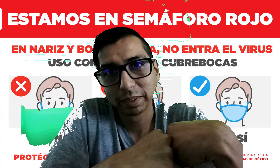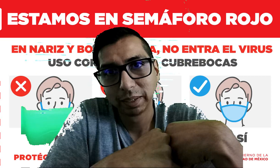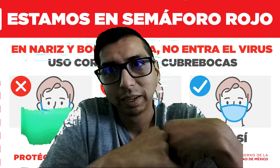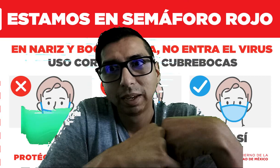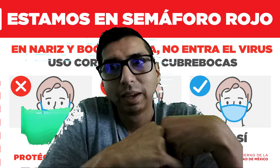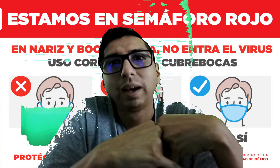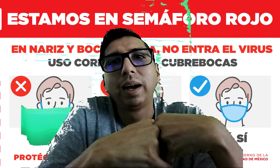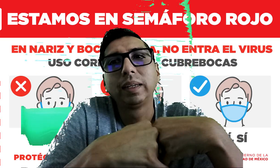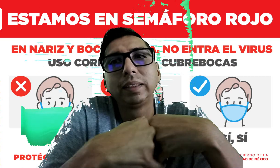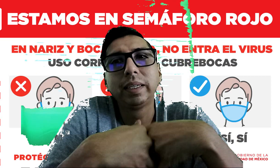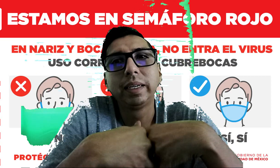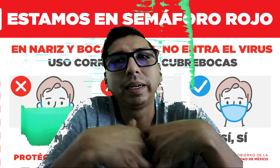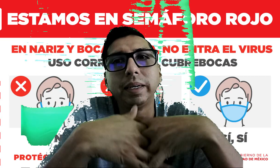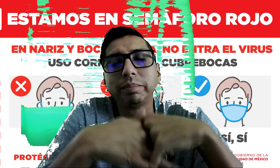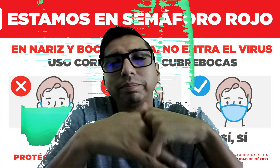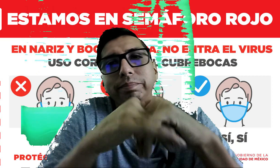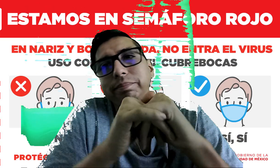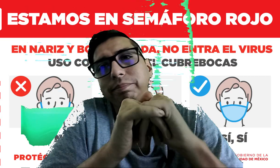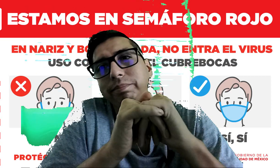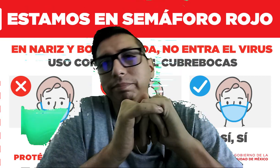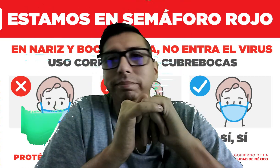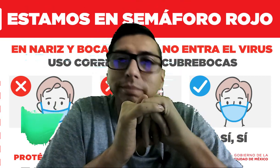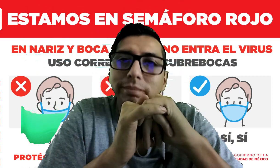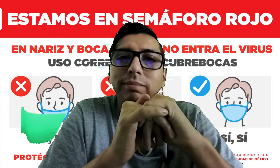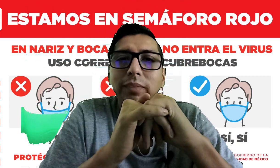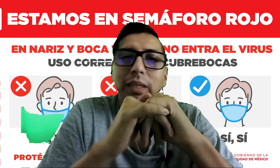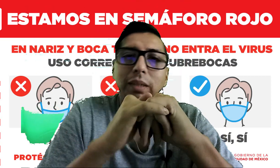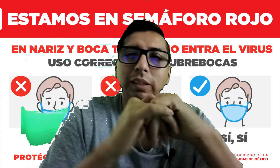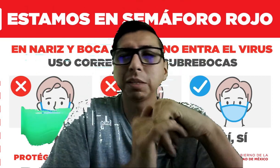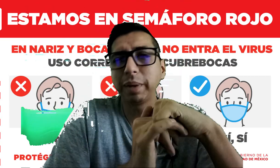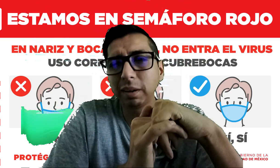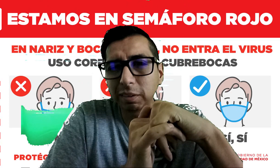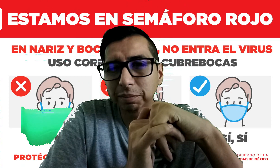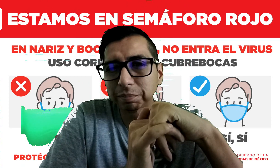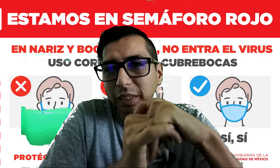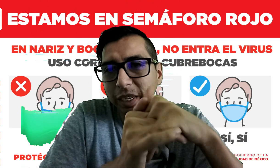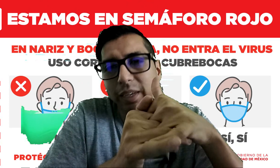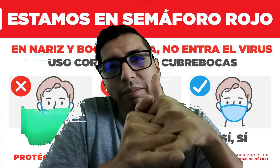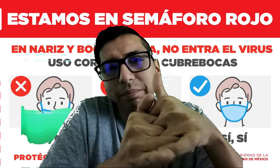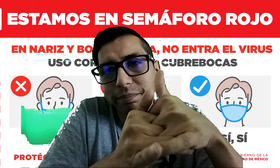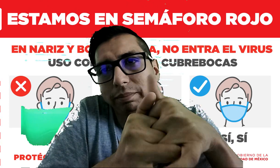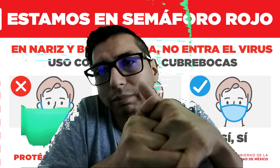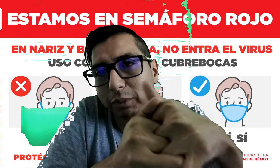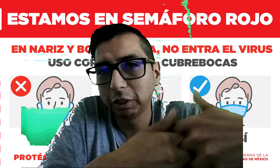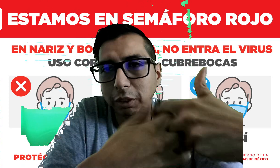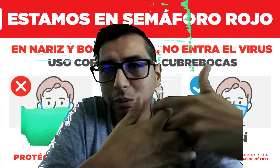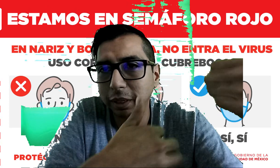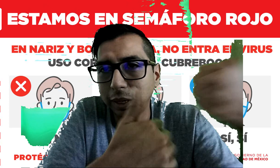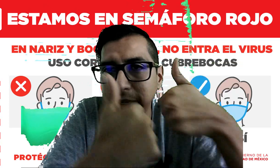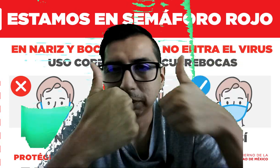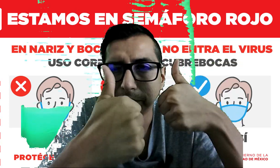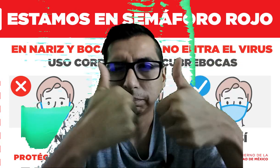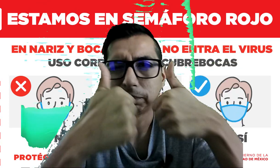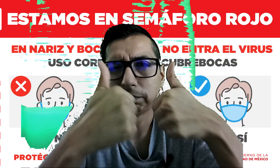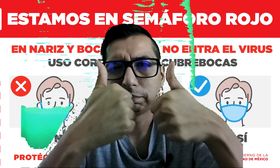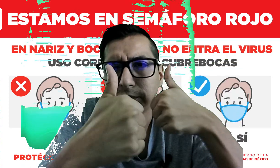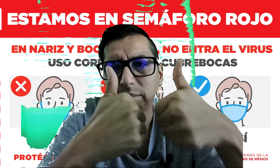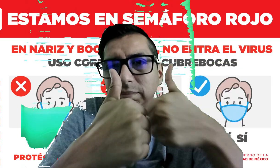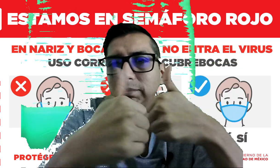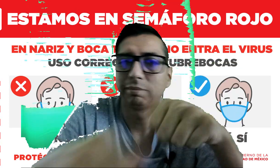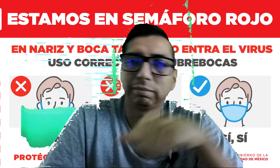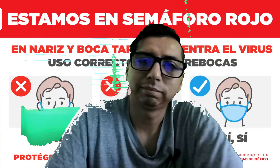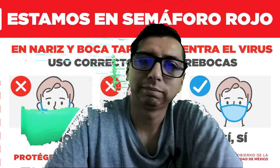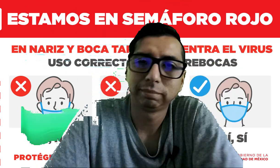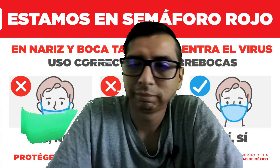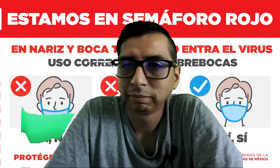verde. Así que ustedes véanlo y no se les olvide darle like.